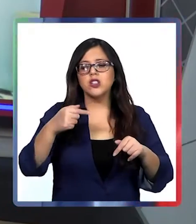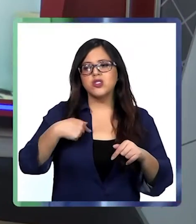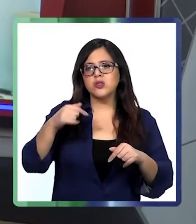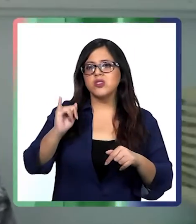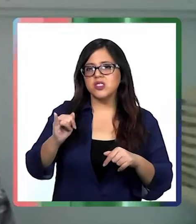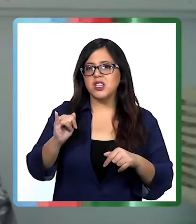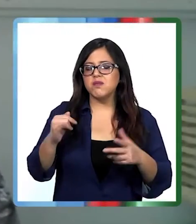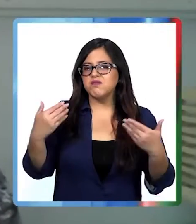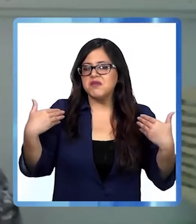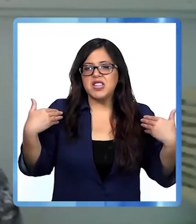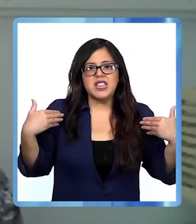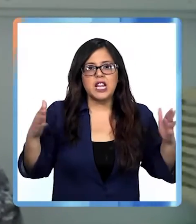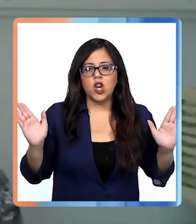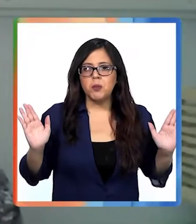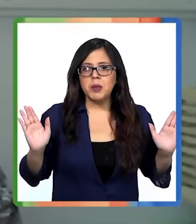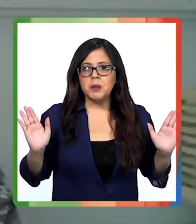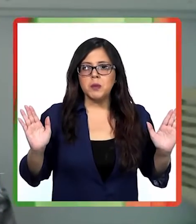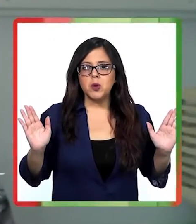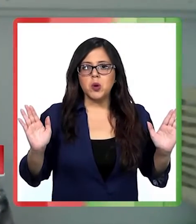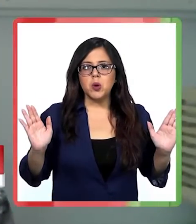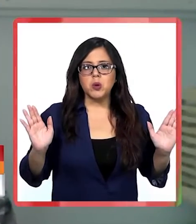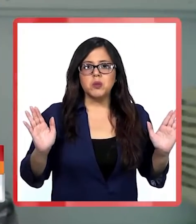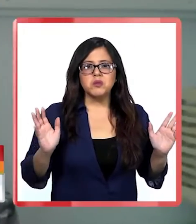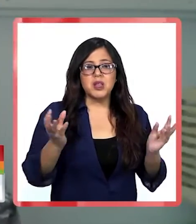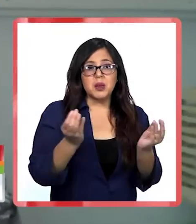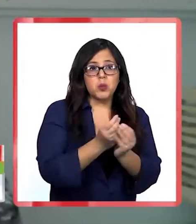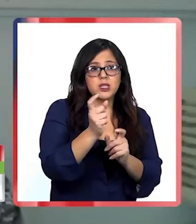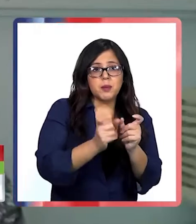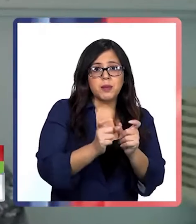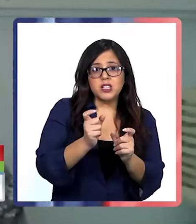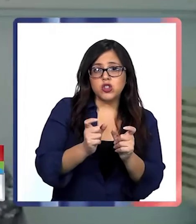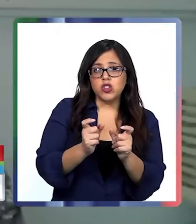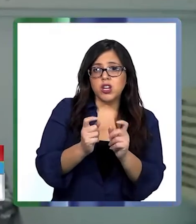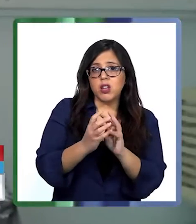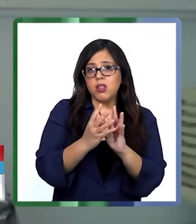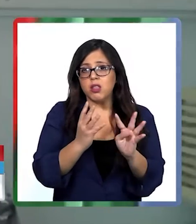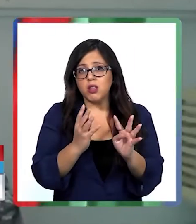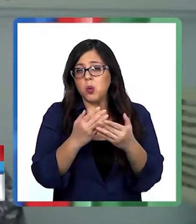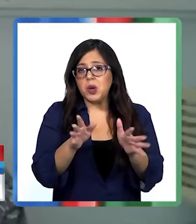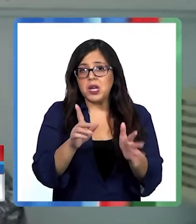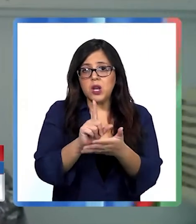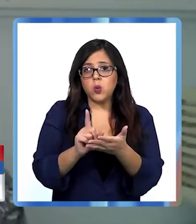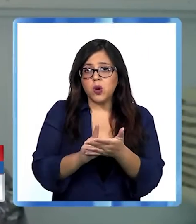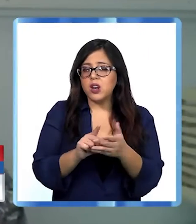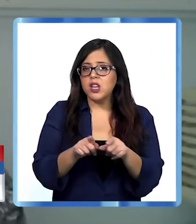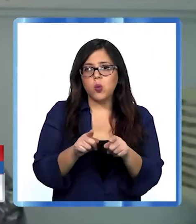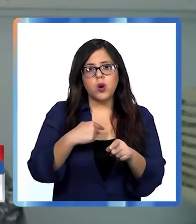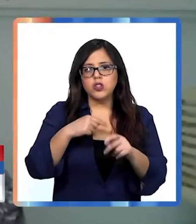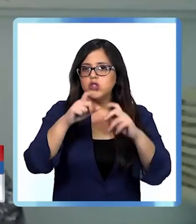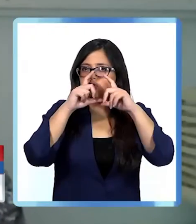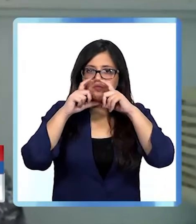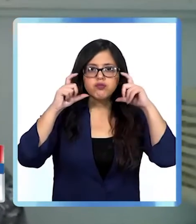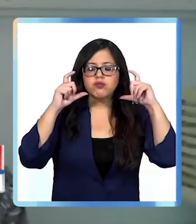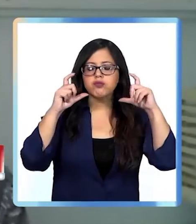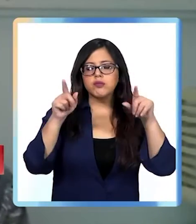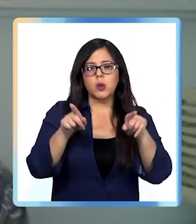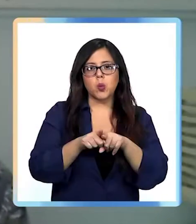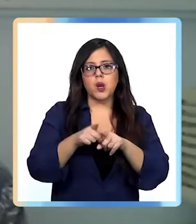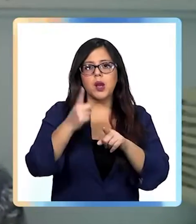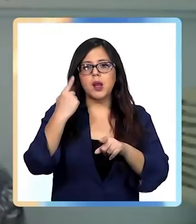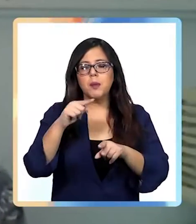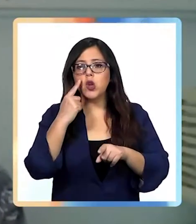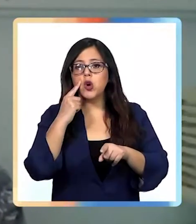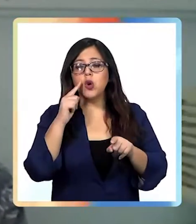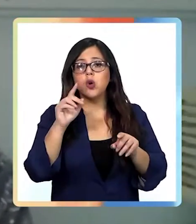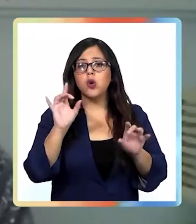todas maneras, o sea, independiente que no exista tanta gente en la feria a la hora que fuera, yo la usaría de todas maneras. Pero